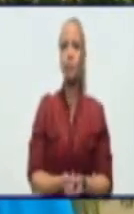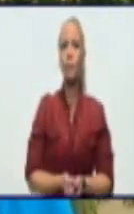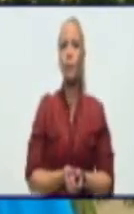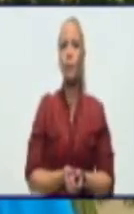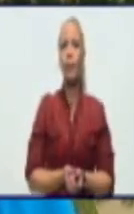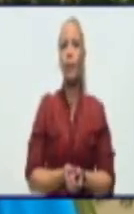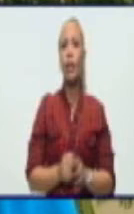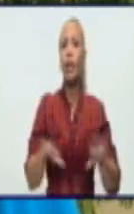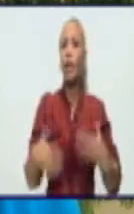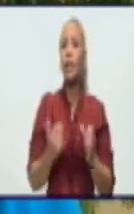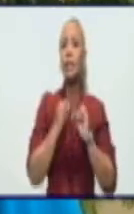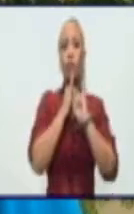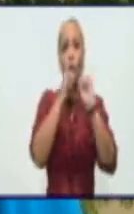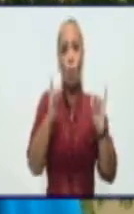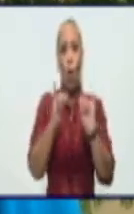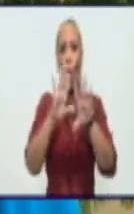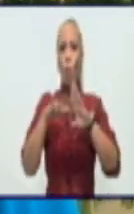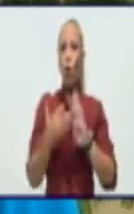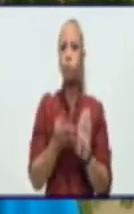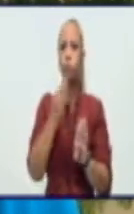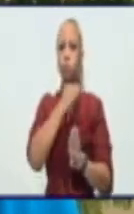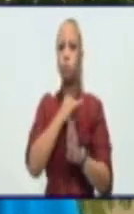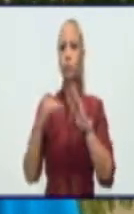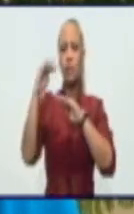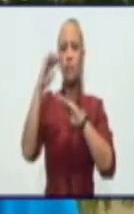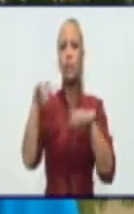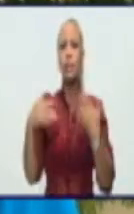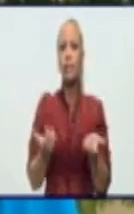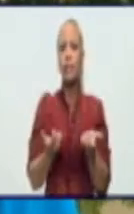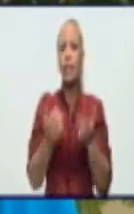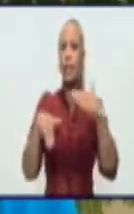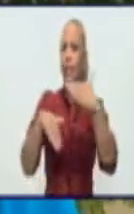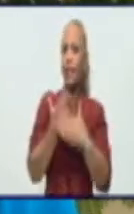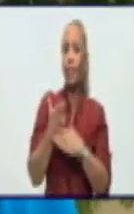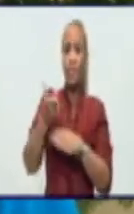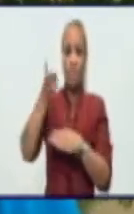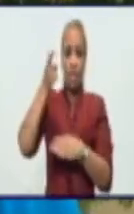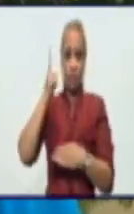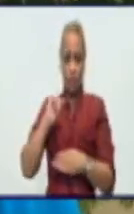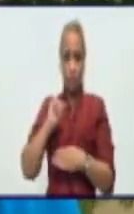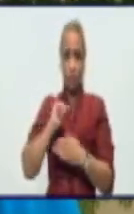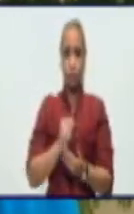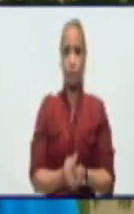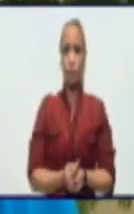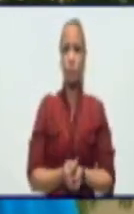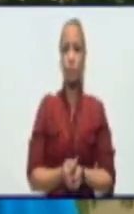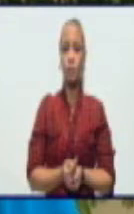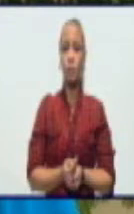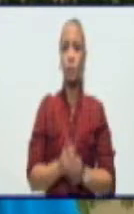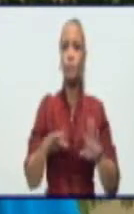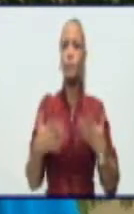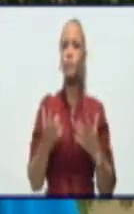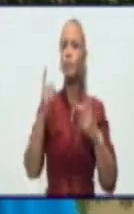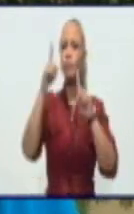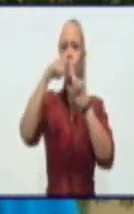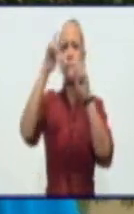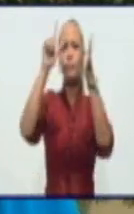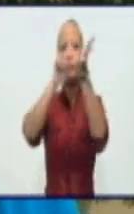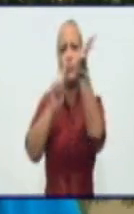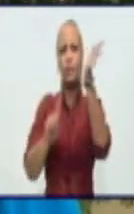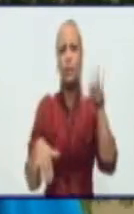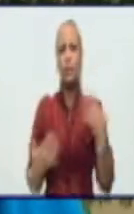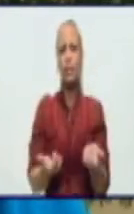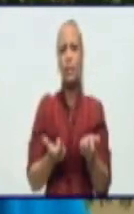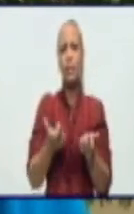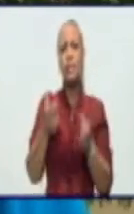como se informó por los medios, por el ministro, en el día de ayer se dijo que la termoeléctrica Guitera